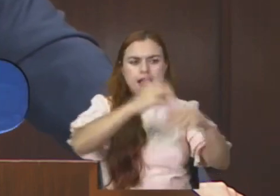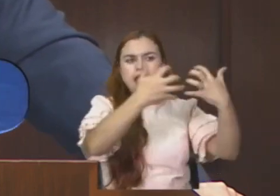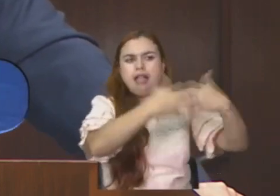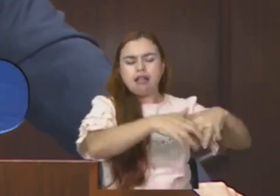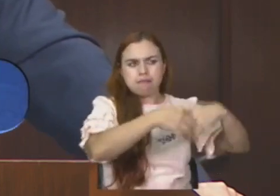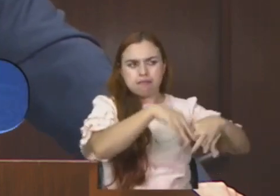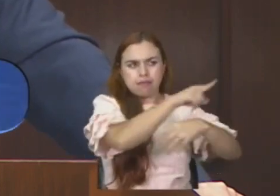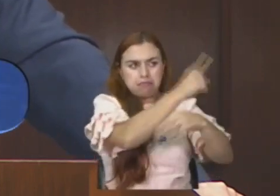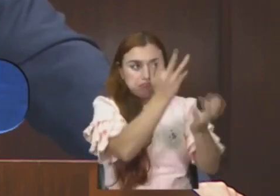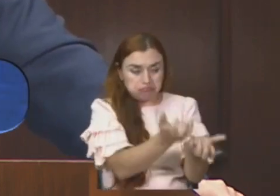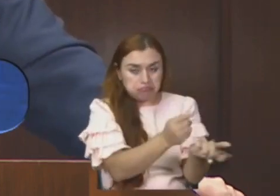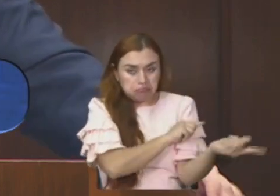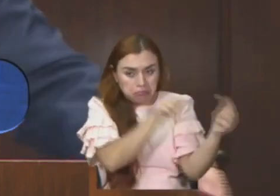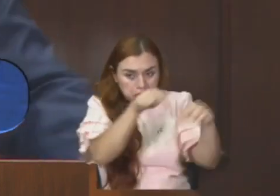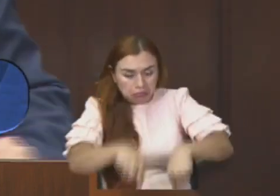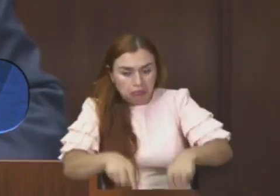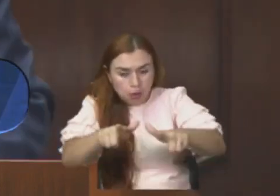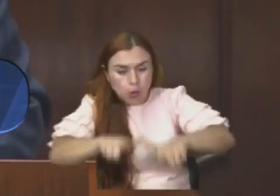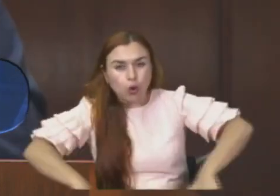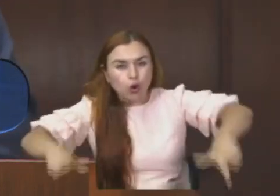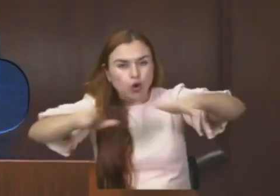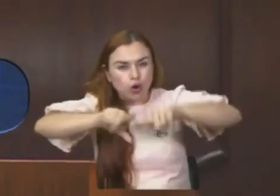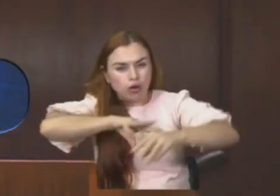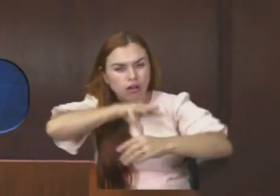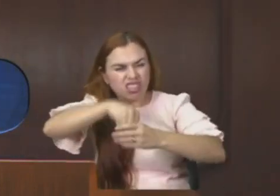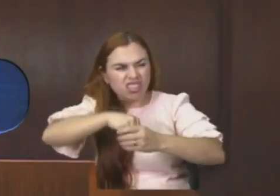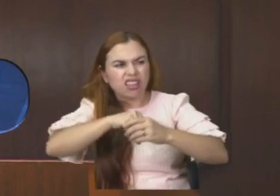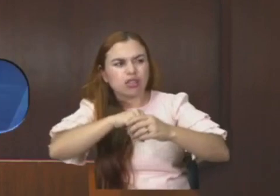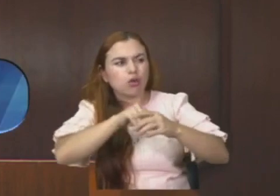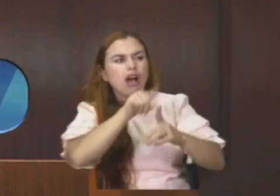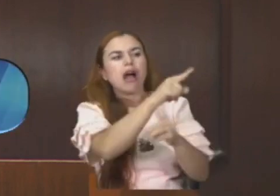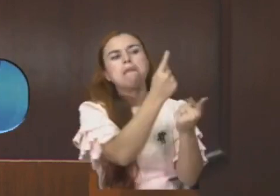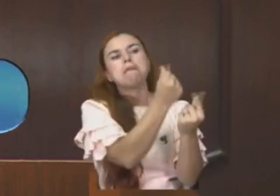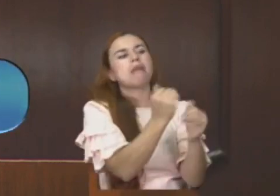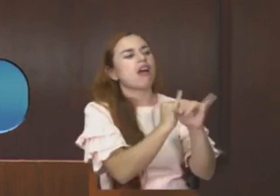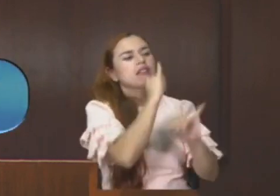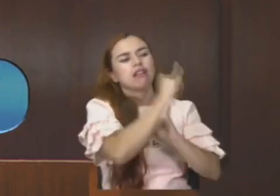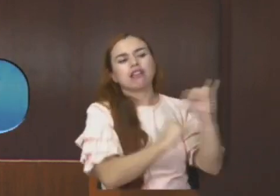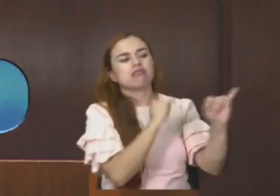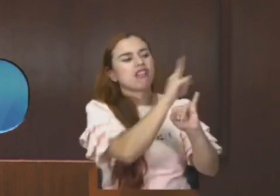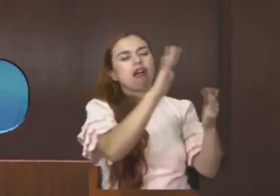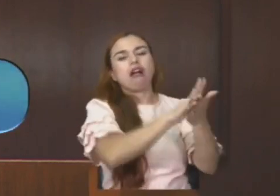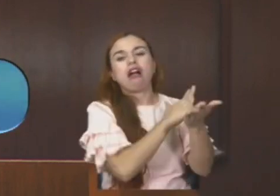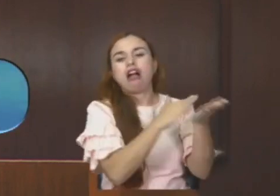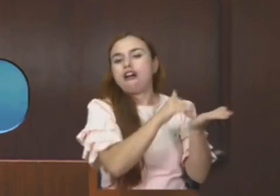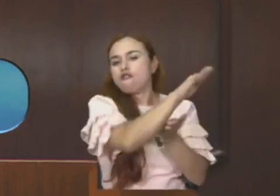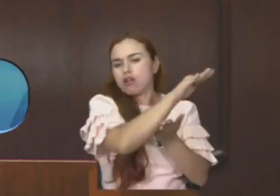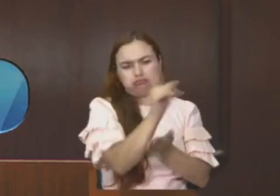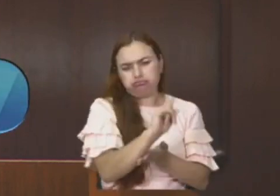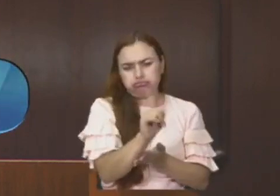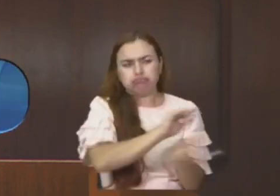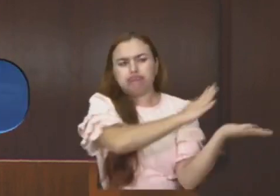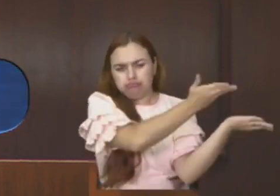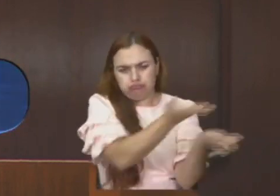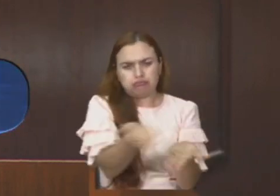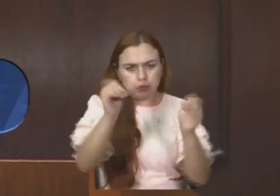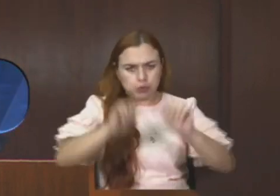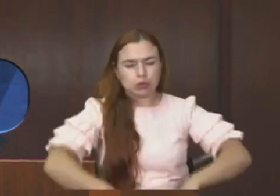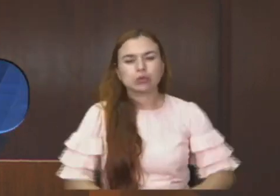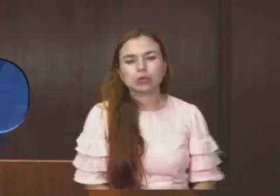tenga participación de capital estatal extranjero. Pregunta 23. Menciona